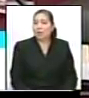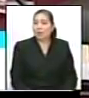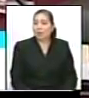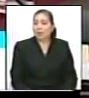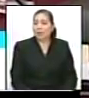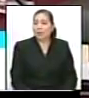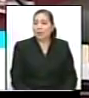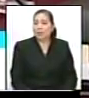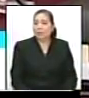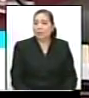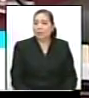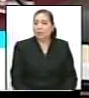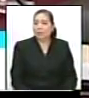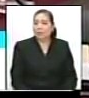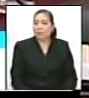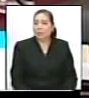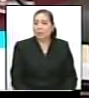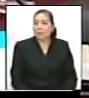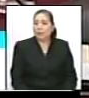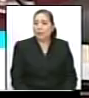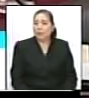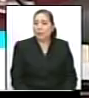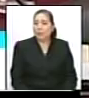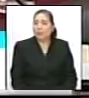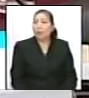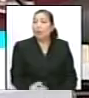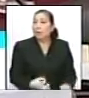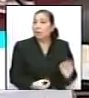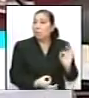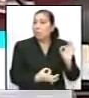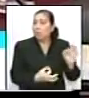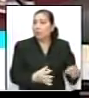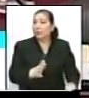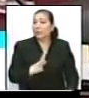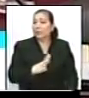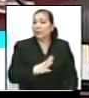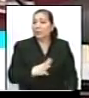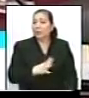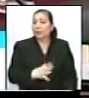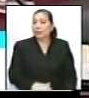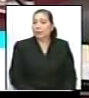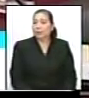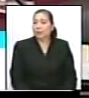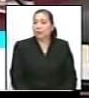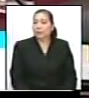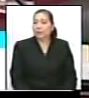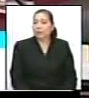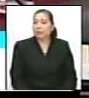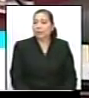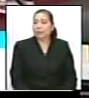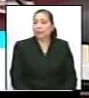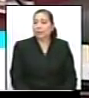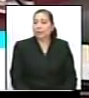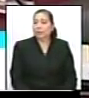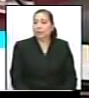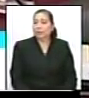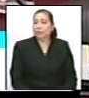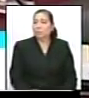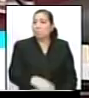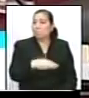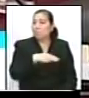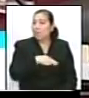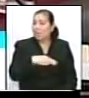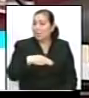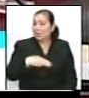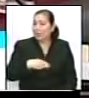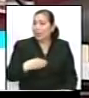exigiendo que ella tiene que demostrar su inocencia. En todo caso, el Ministerio